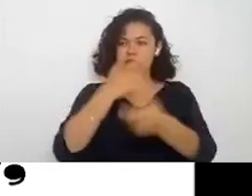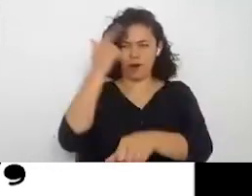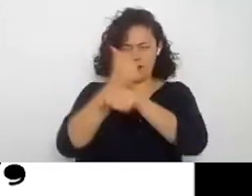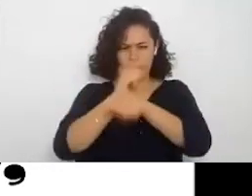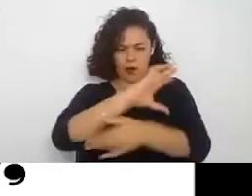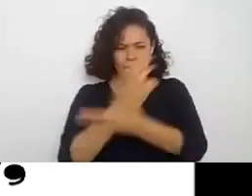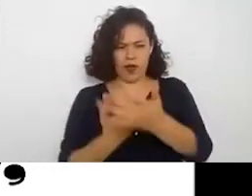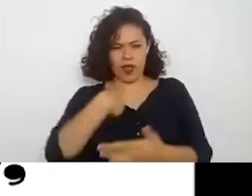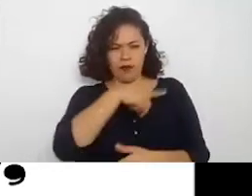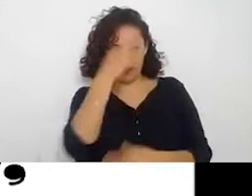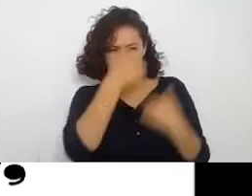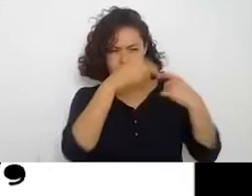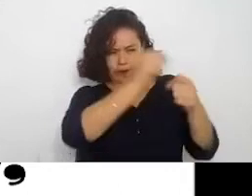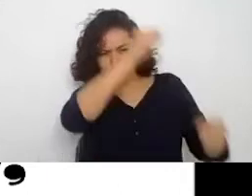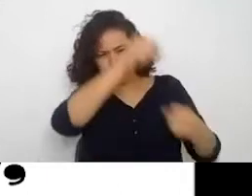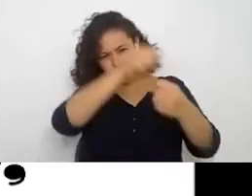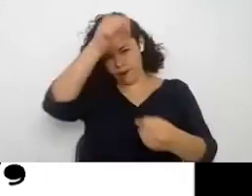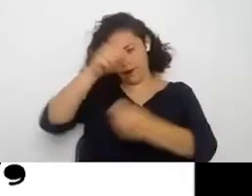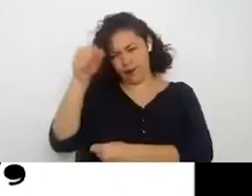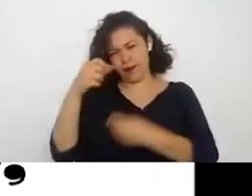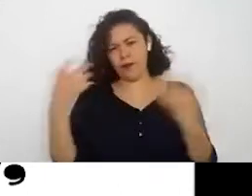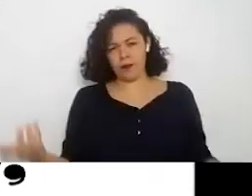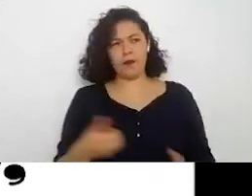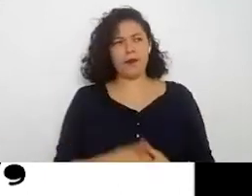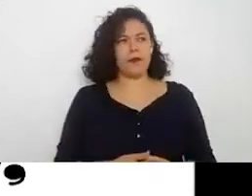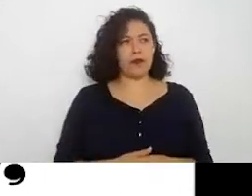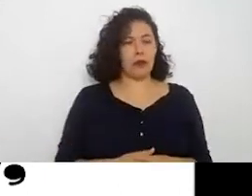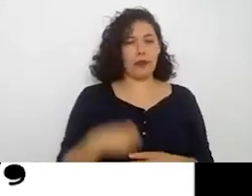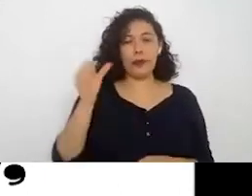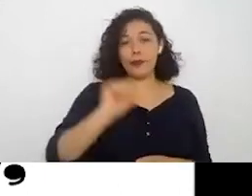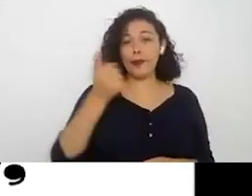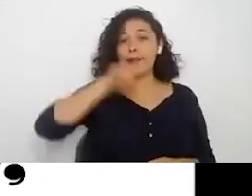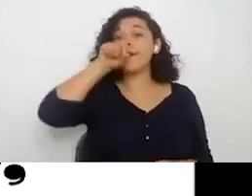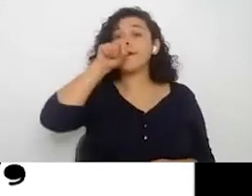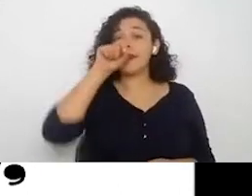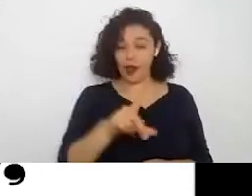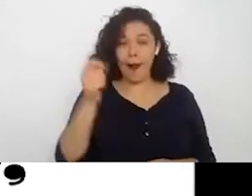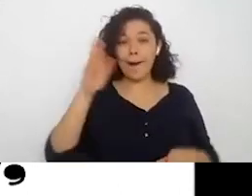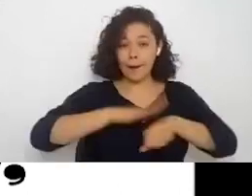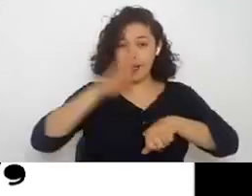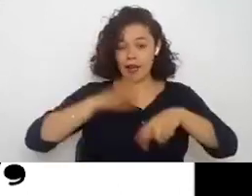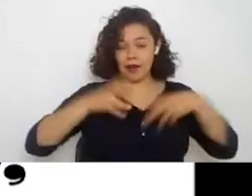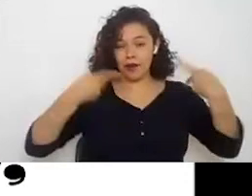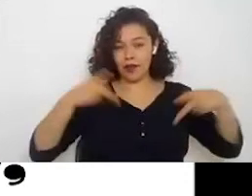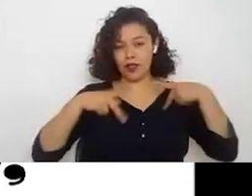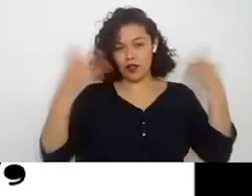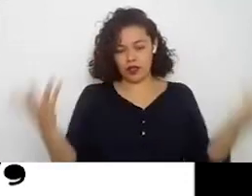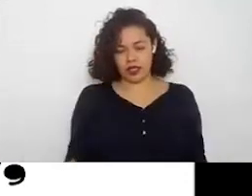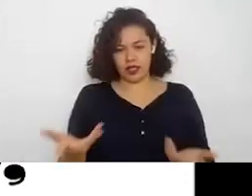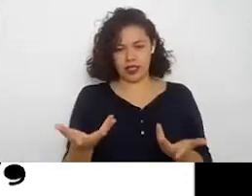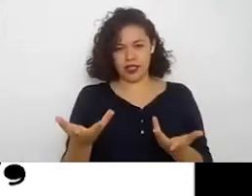Pero la otra es que también sumamos a muchísimas personas que de corazón